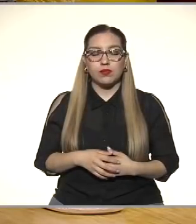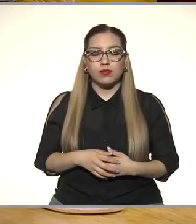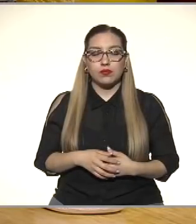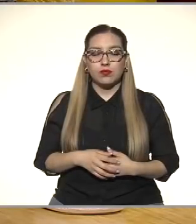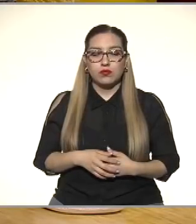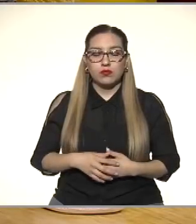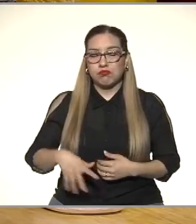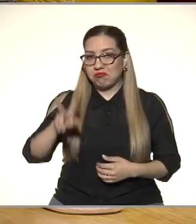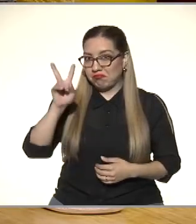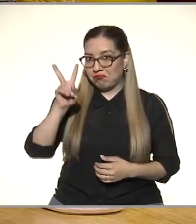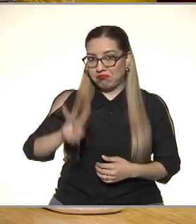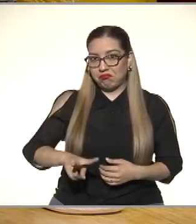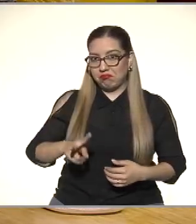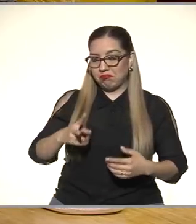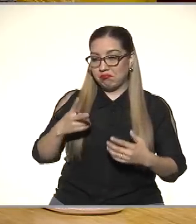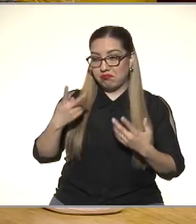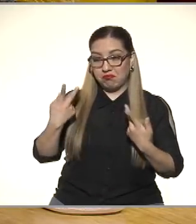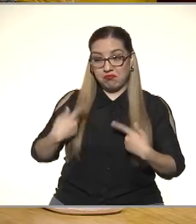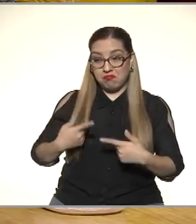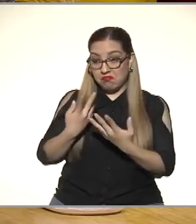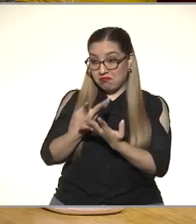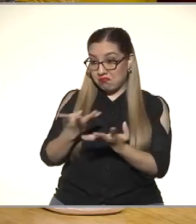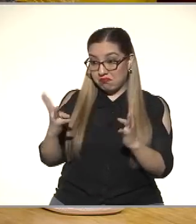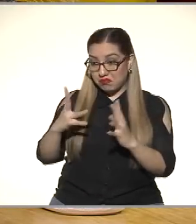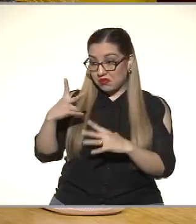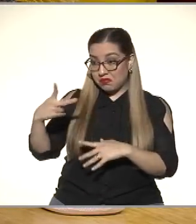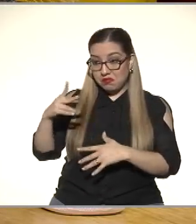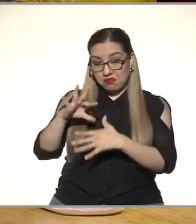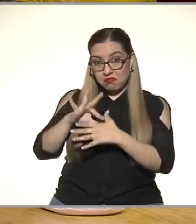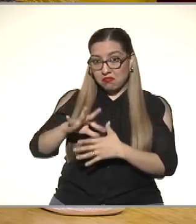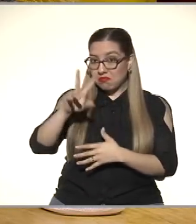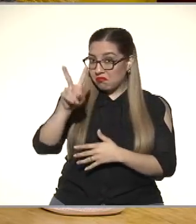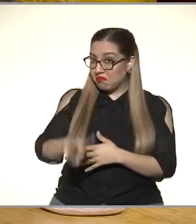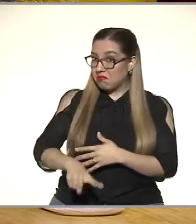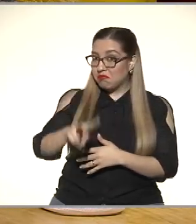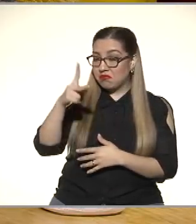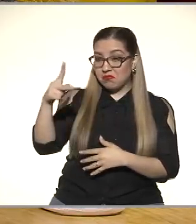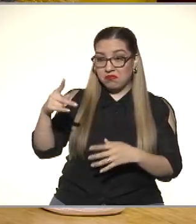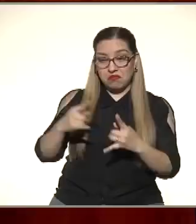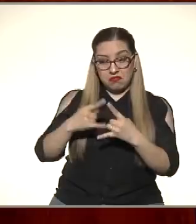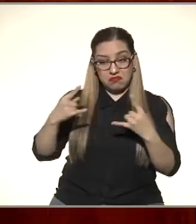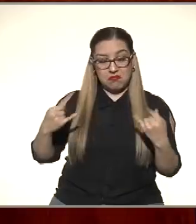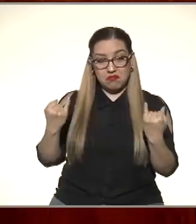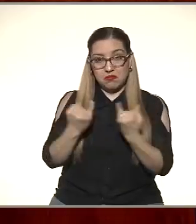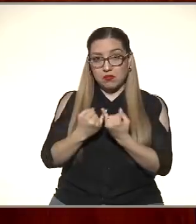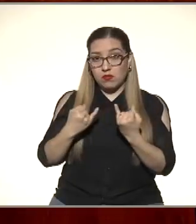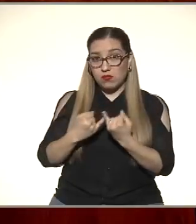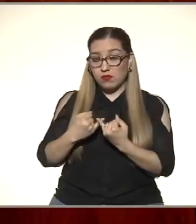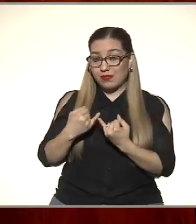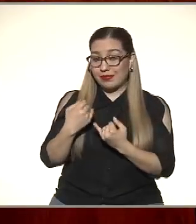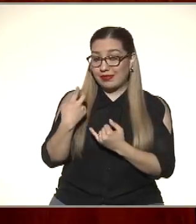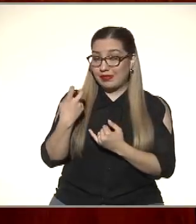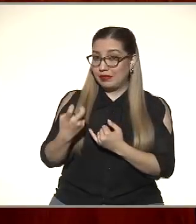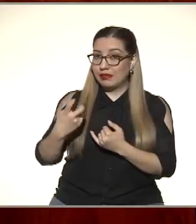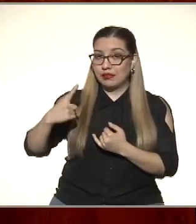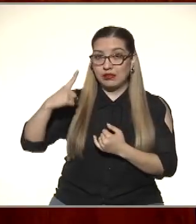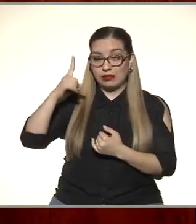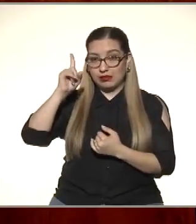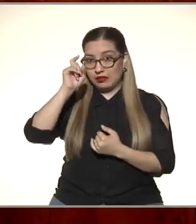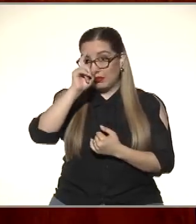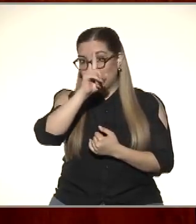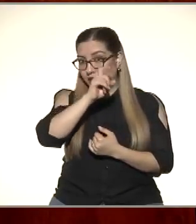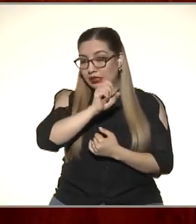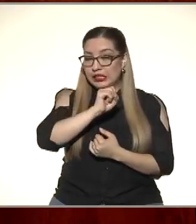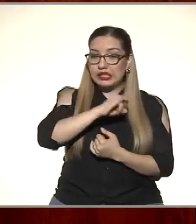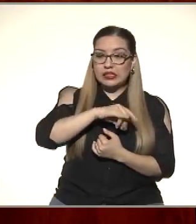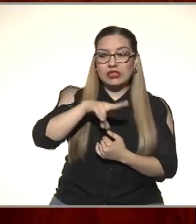la verdad es que las personas son reales y sus historias son reales. Y en esa vida, en ese dilema, es bien difícil poder poner qué